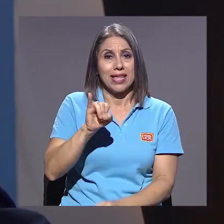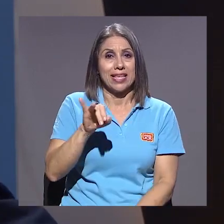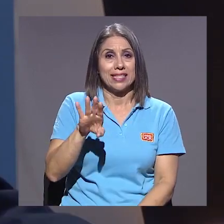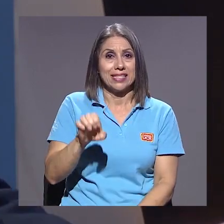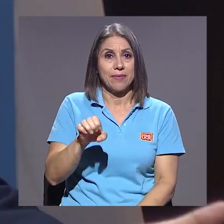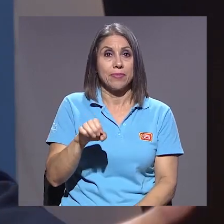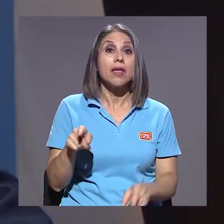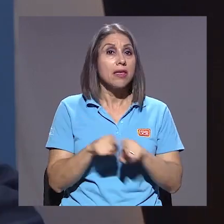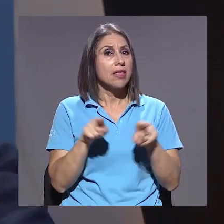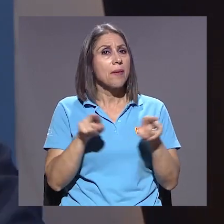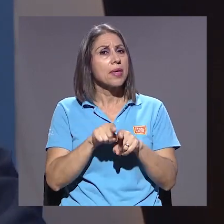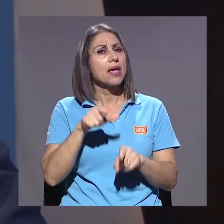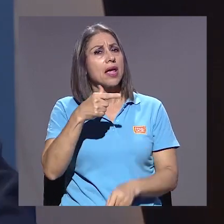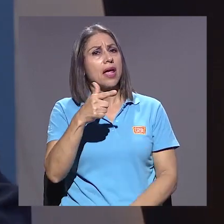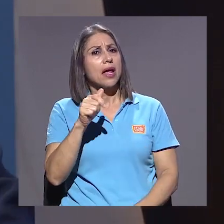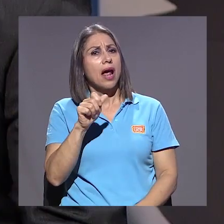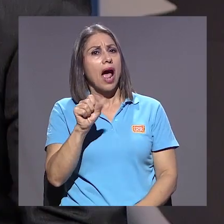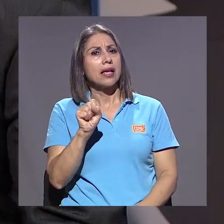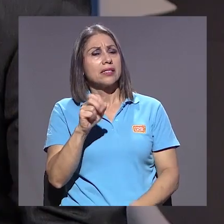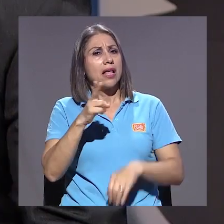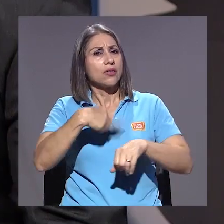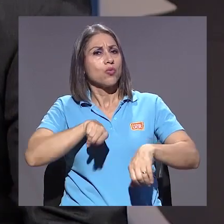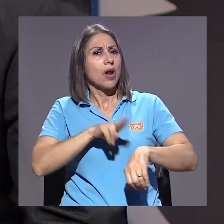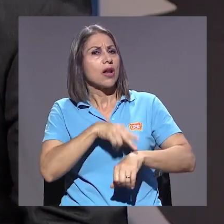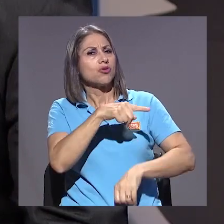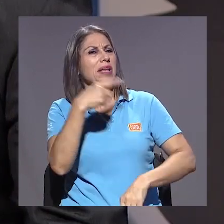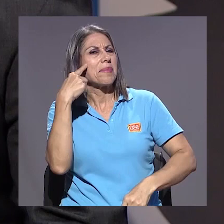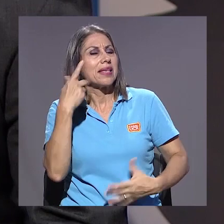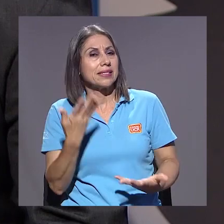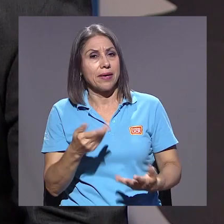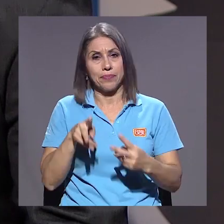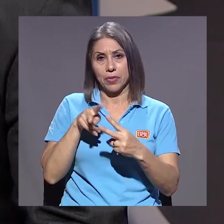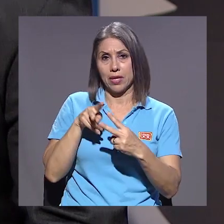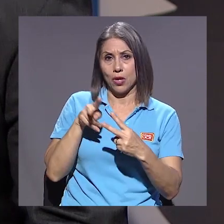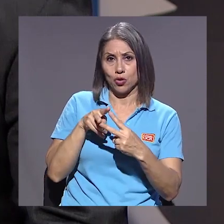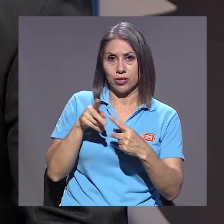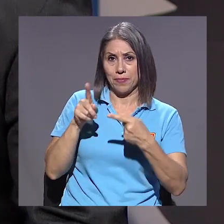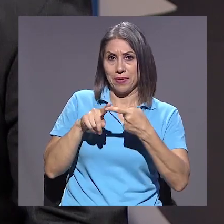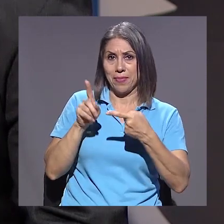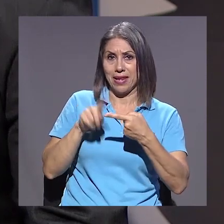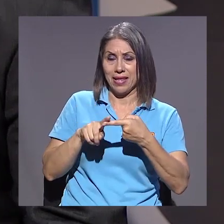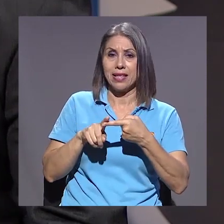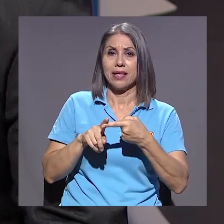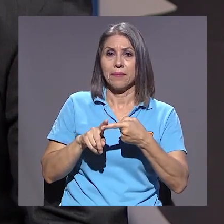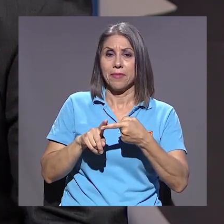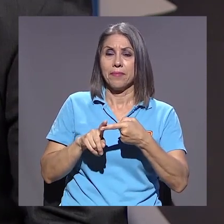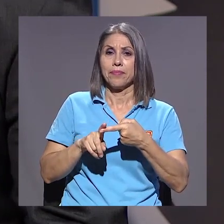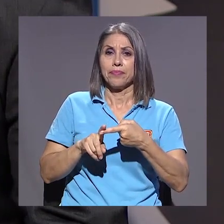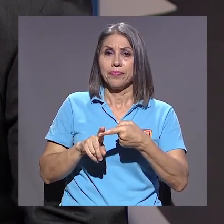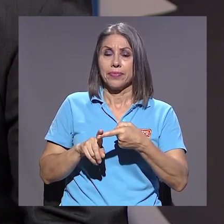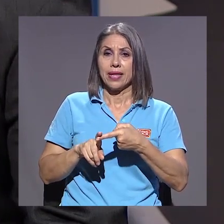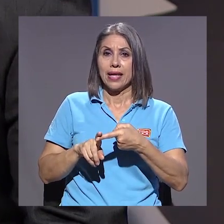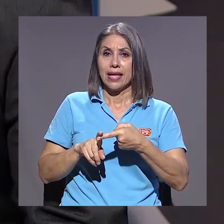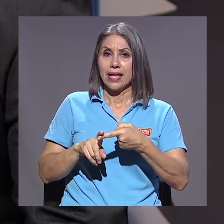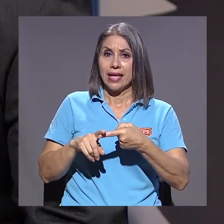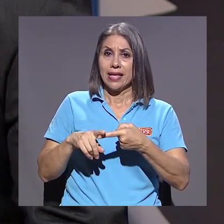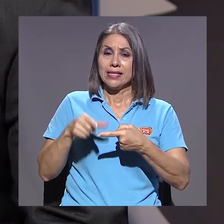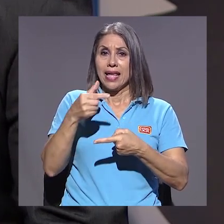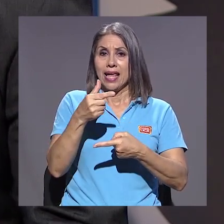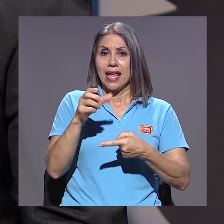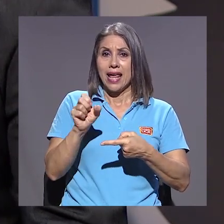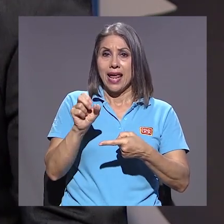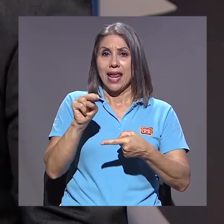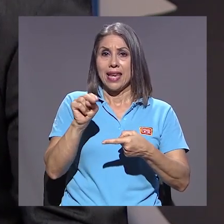el gas natural. ¿Qué piensa usted del Bueno, gas natural? dos grandes temas. El primer tema es la generación, generadores